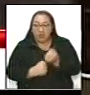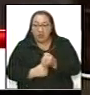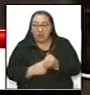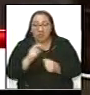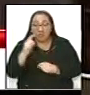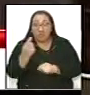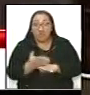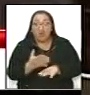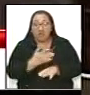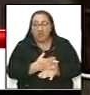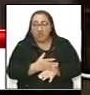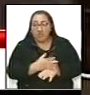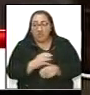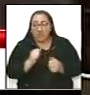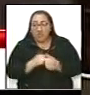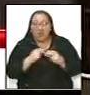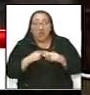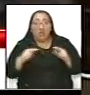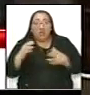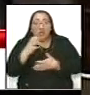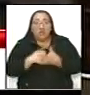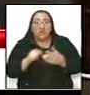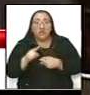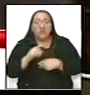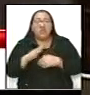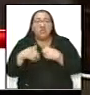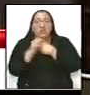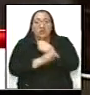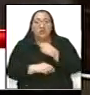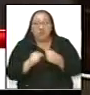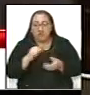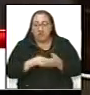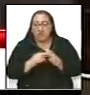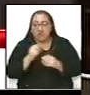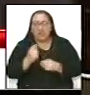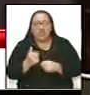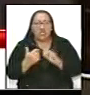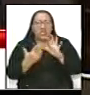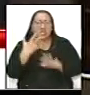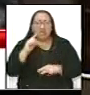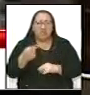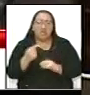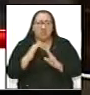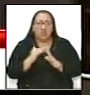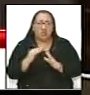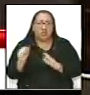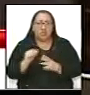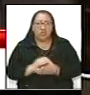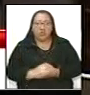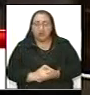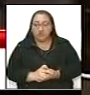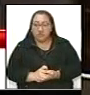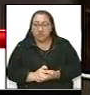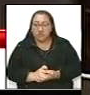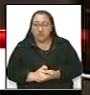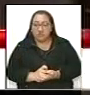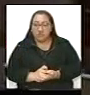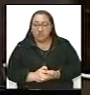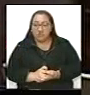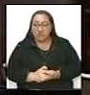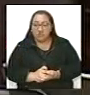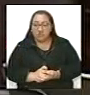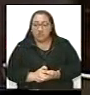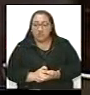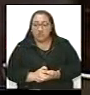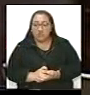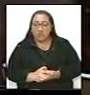primero, en el nivel de exoneraciones del país hay como 15 mil millones de soles, de las cuales